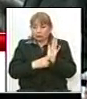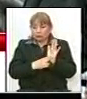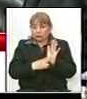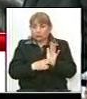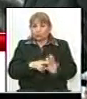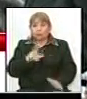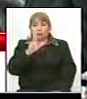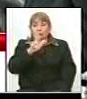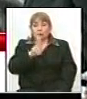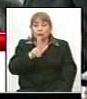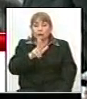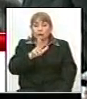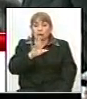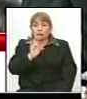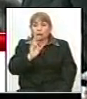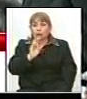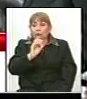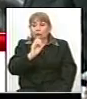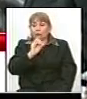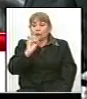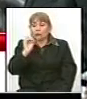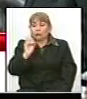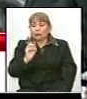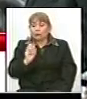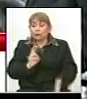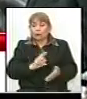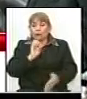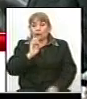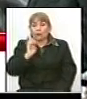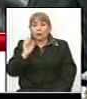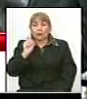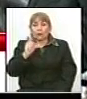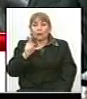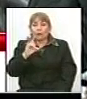El 37% seguro social, un